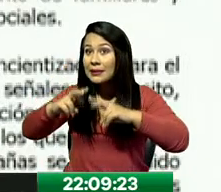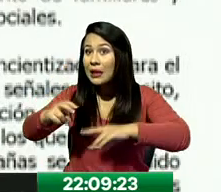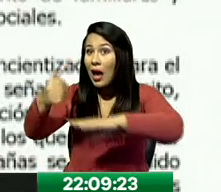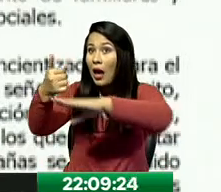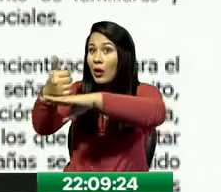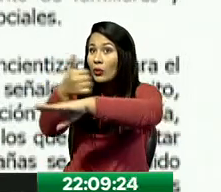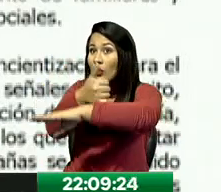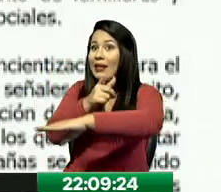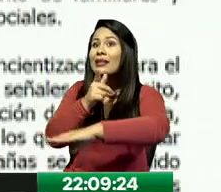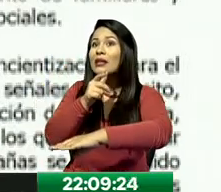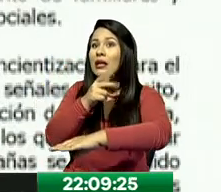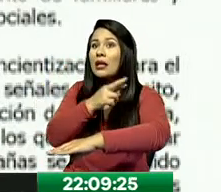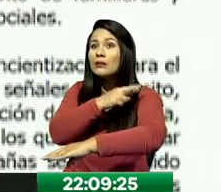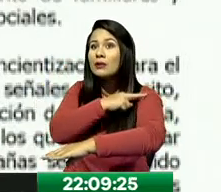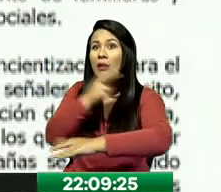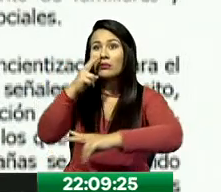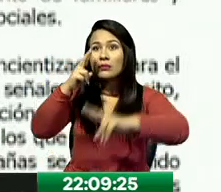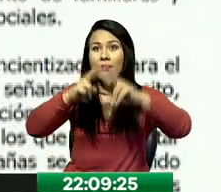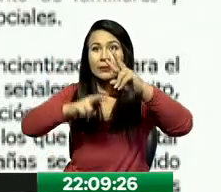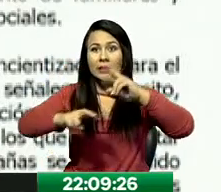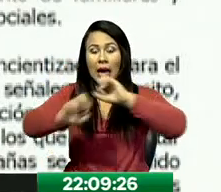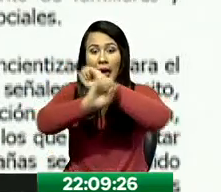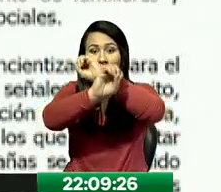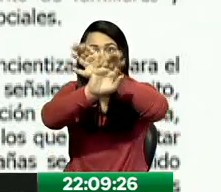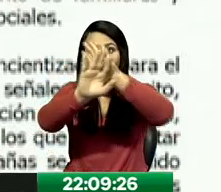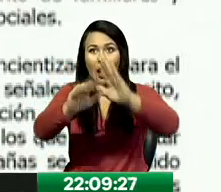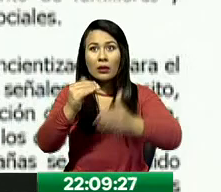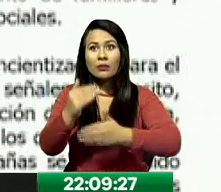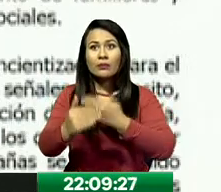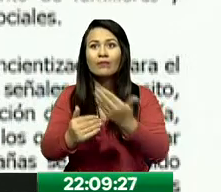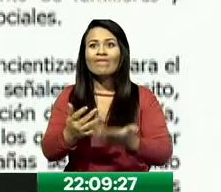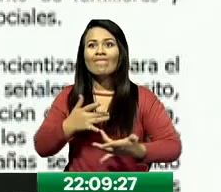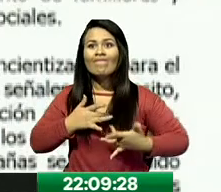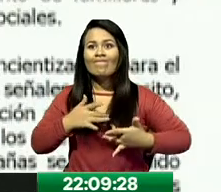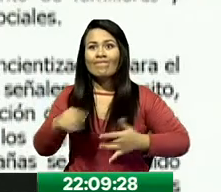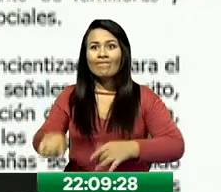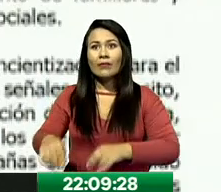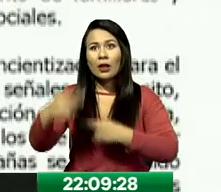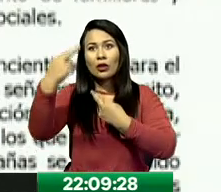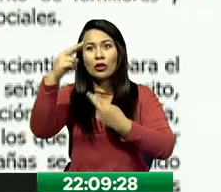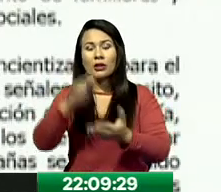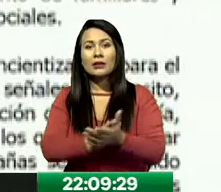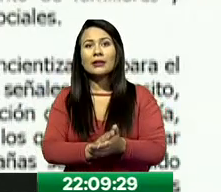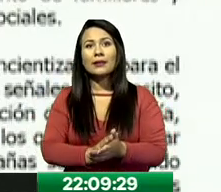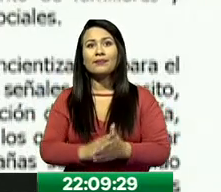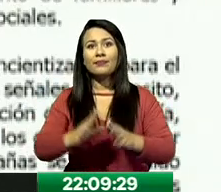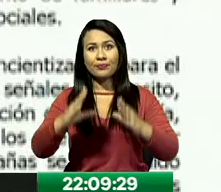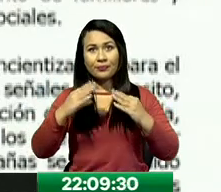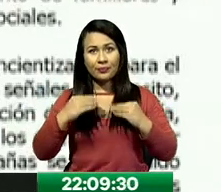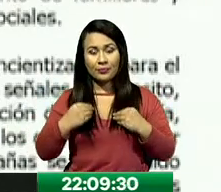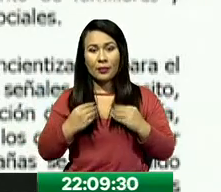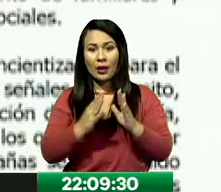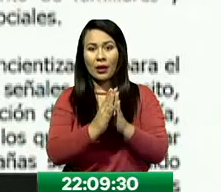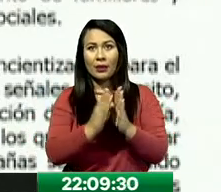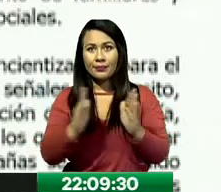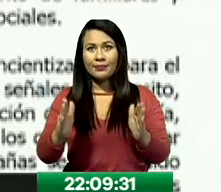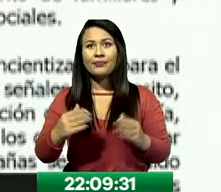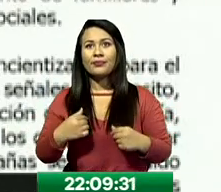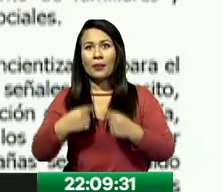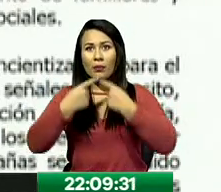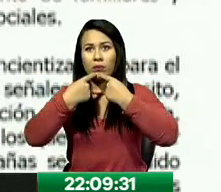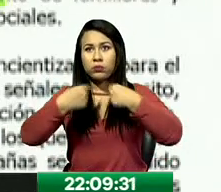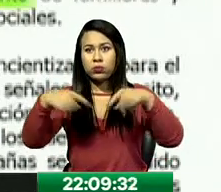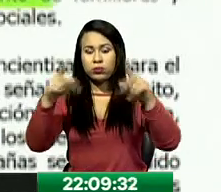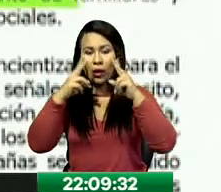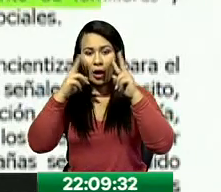autoridades competentes en aras de transparentar ese lamentable hecho. Asimismo, que apegados a sus procedimientos, se difundirá el